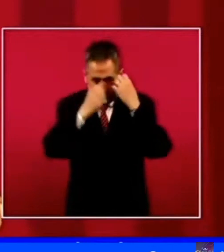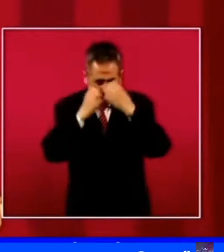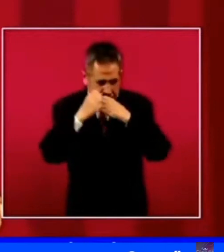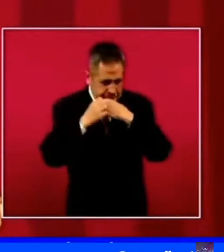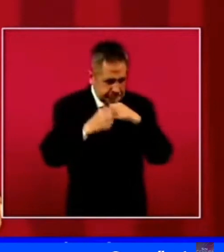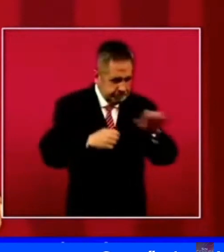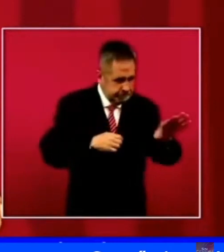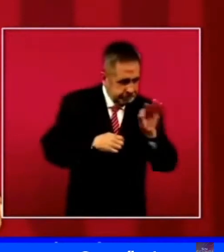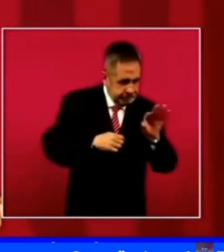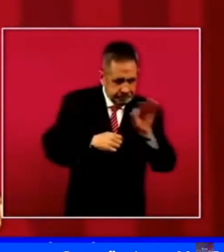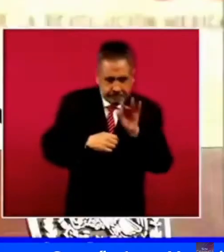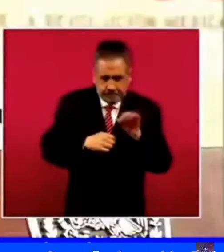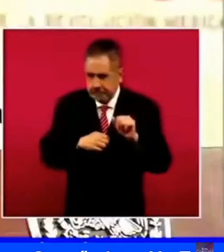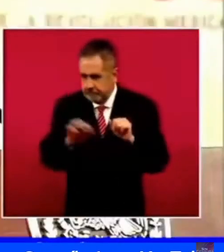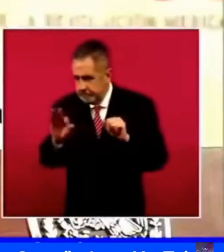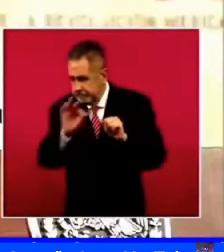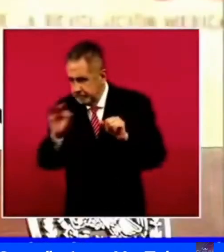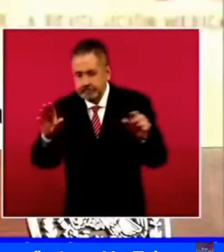selección